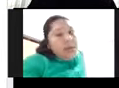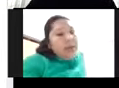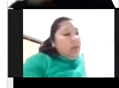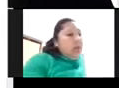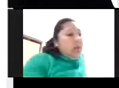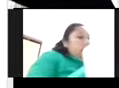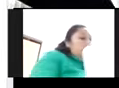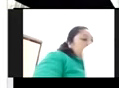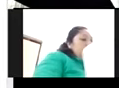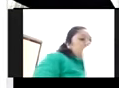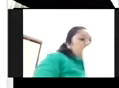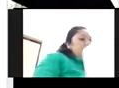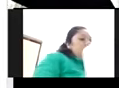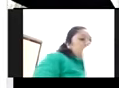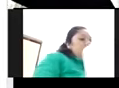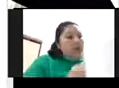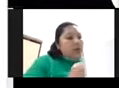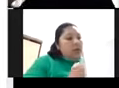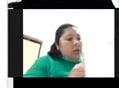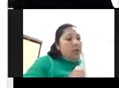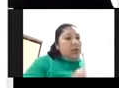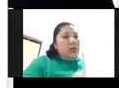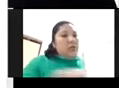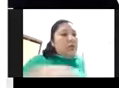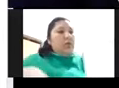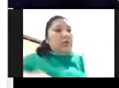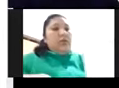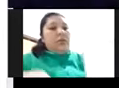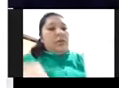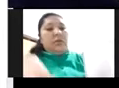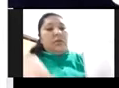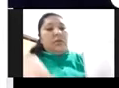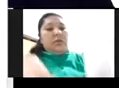Y por último, la formalización de contratos.